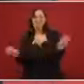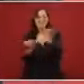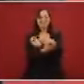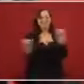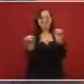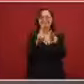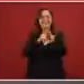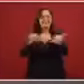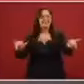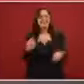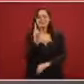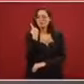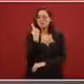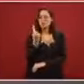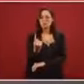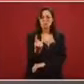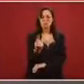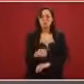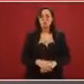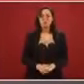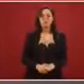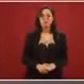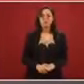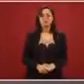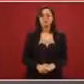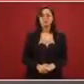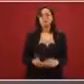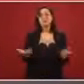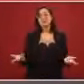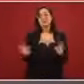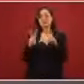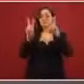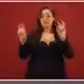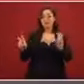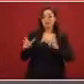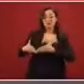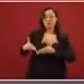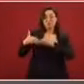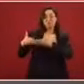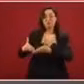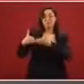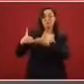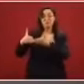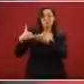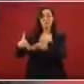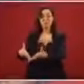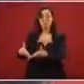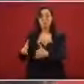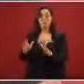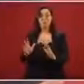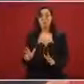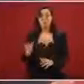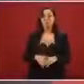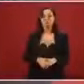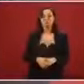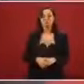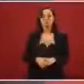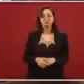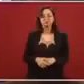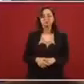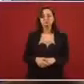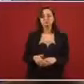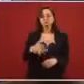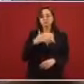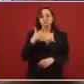esto de el crucero, cuando nos dijeron,